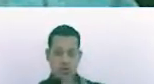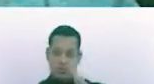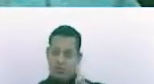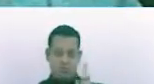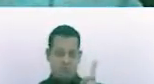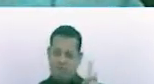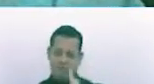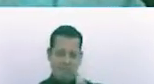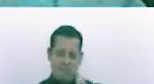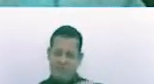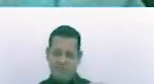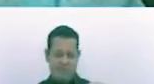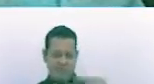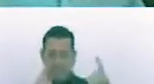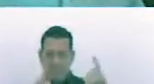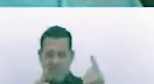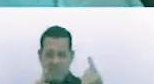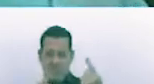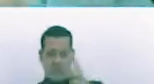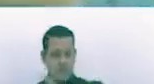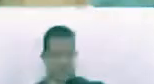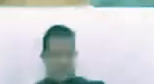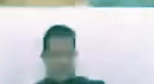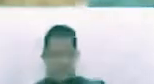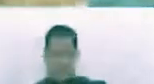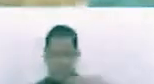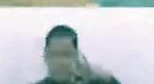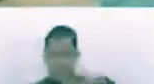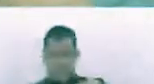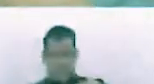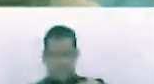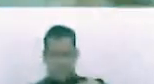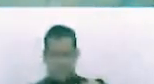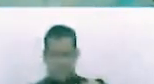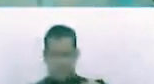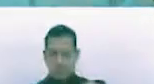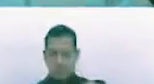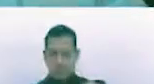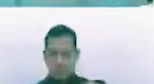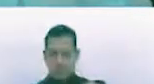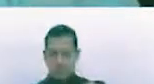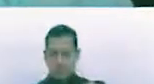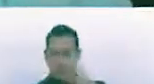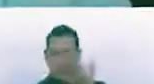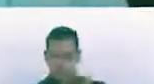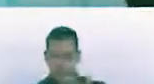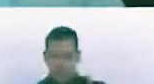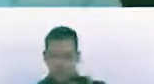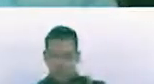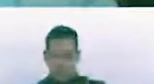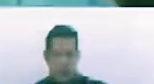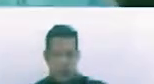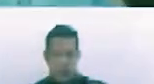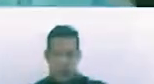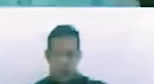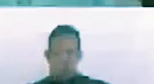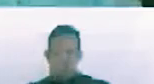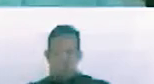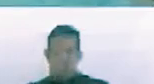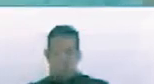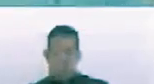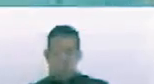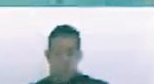estamos oponiendo a que los salvadoreños voten. Es más, la propuesta que nosotros hicimos